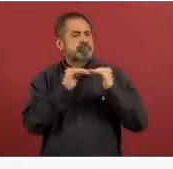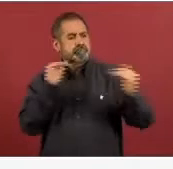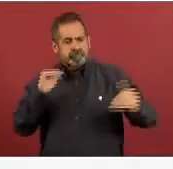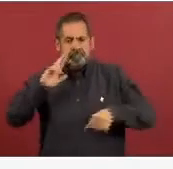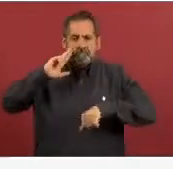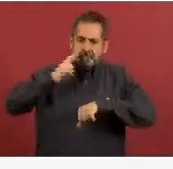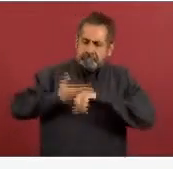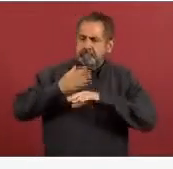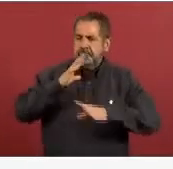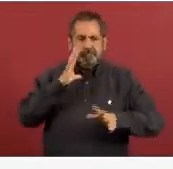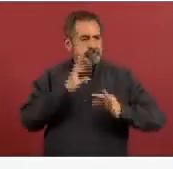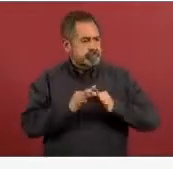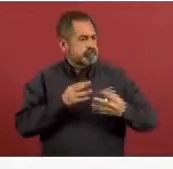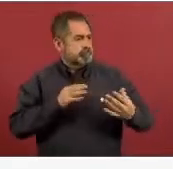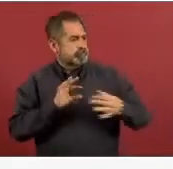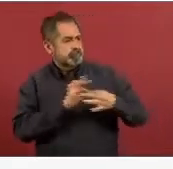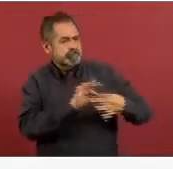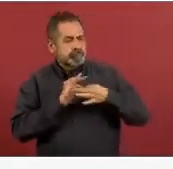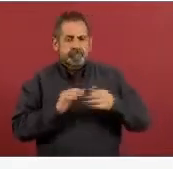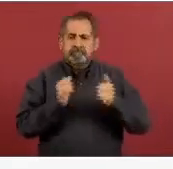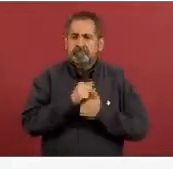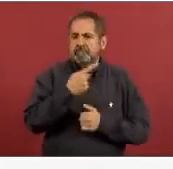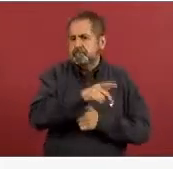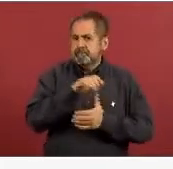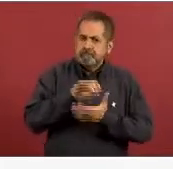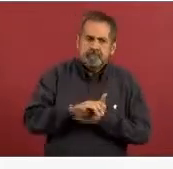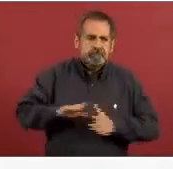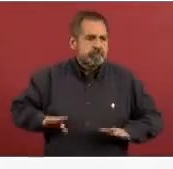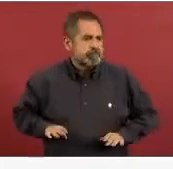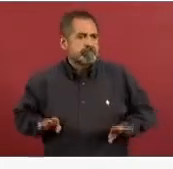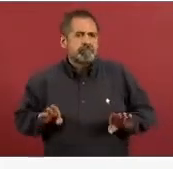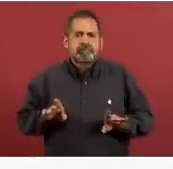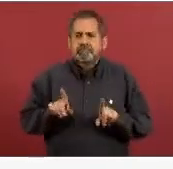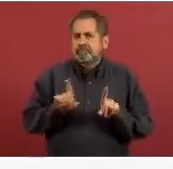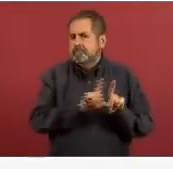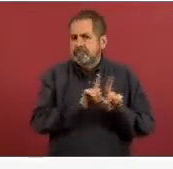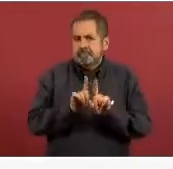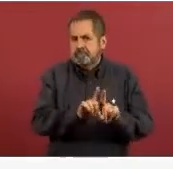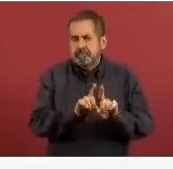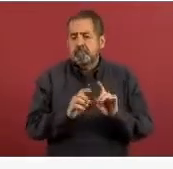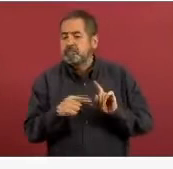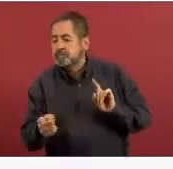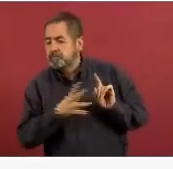sus relaciones con su pareja y con sus hijos y hijas,